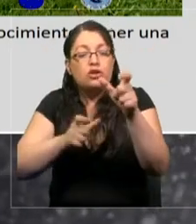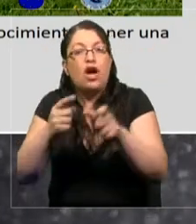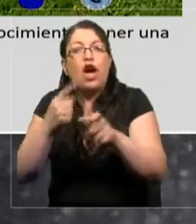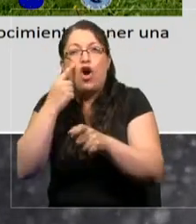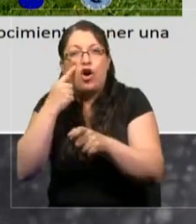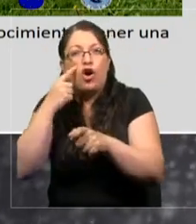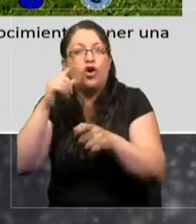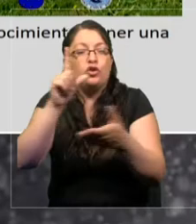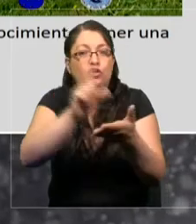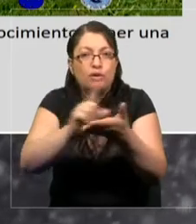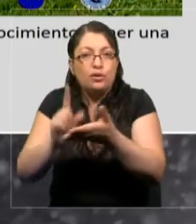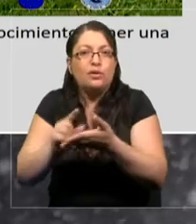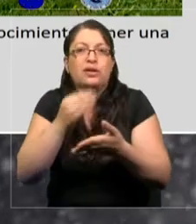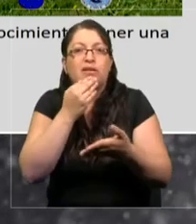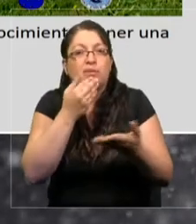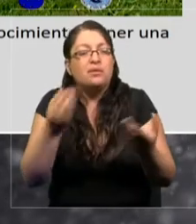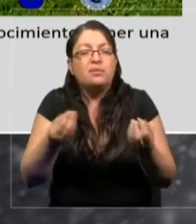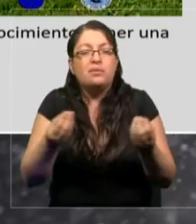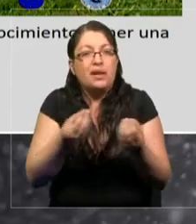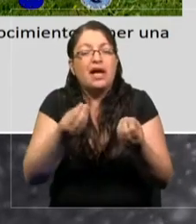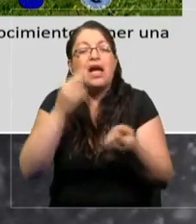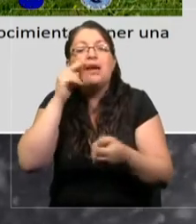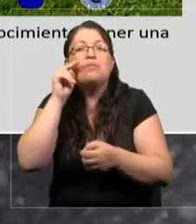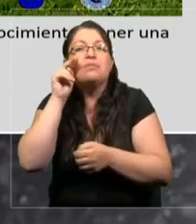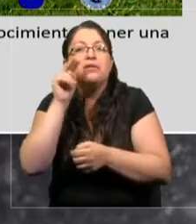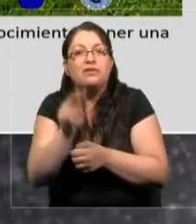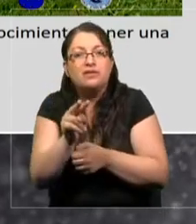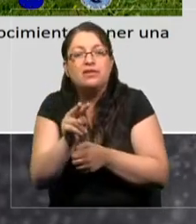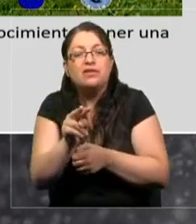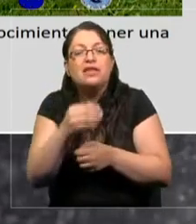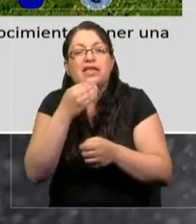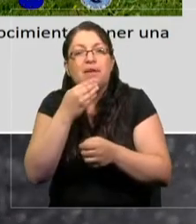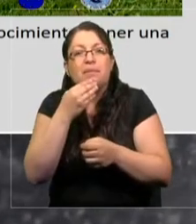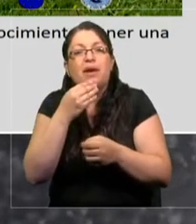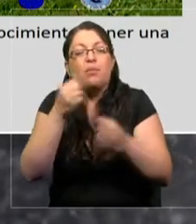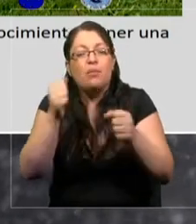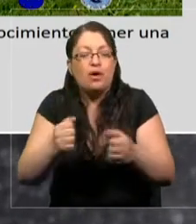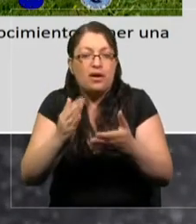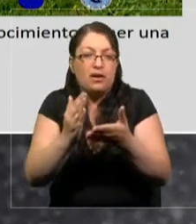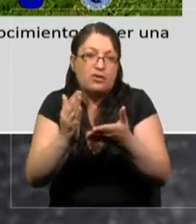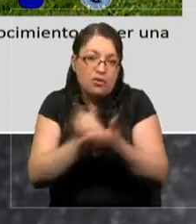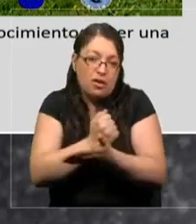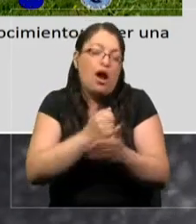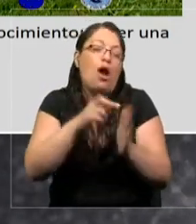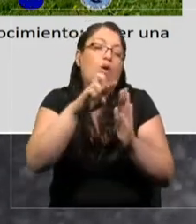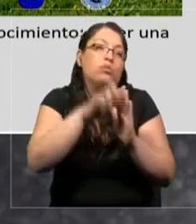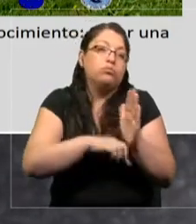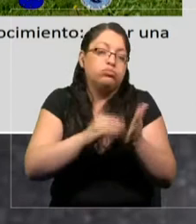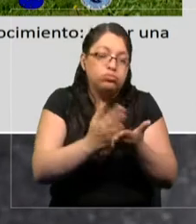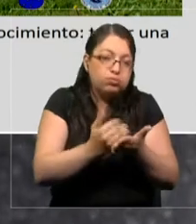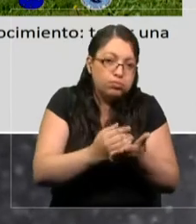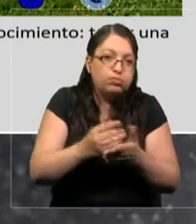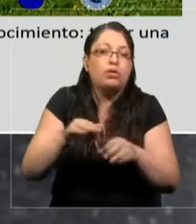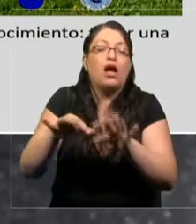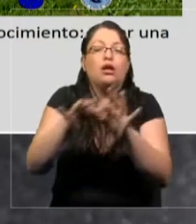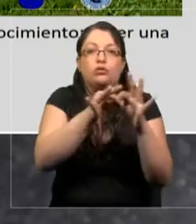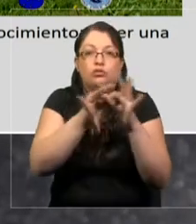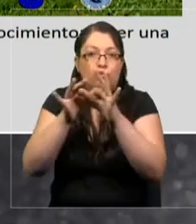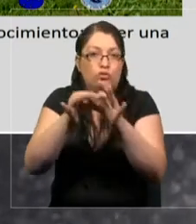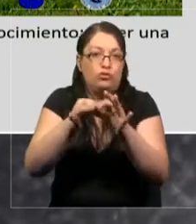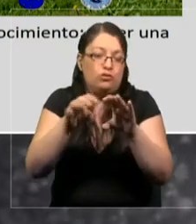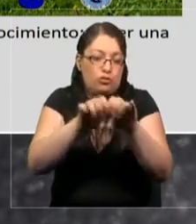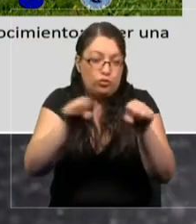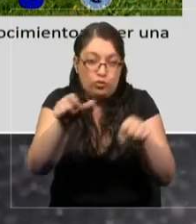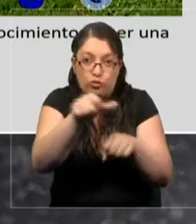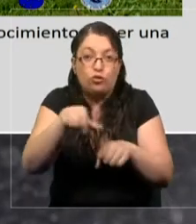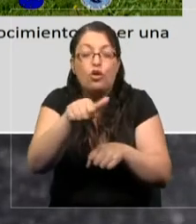conocimiento en el lugar para tener una visión y tener un plan compartido es exactamente lo mismo que nosotros